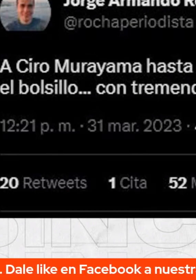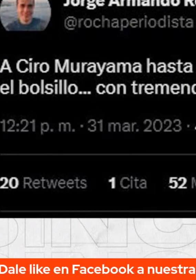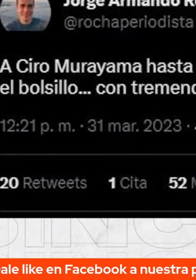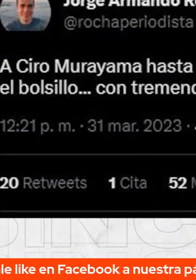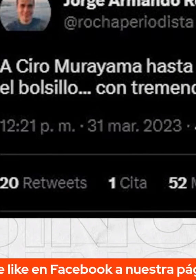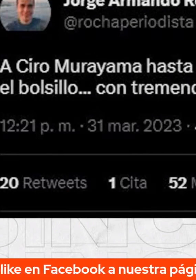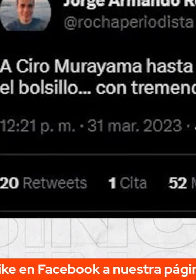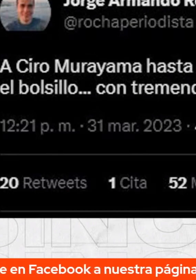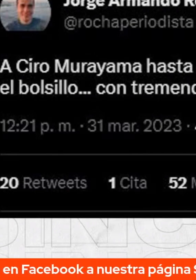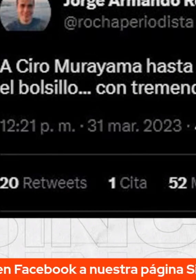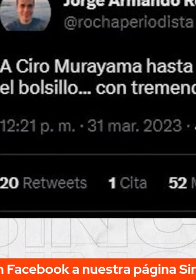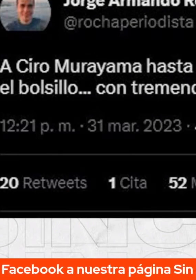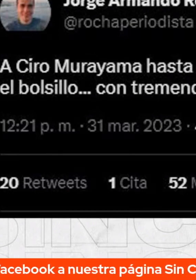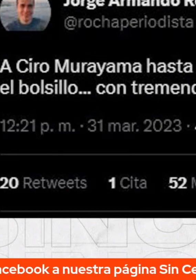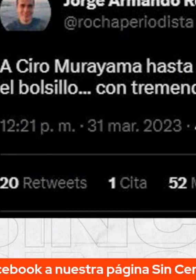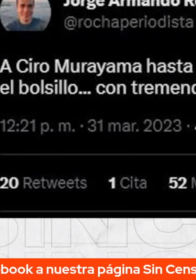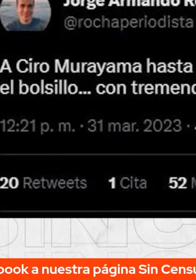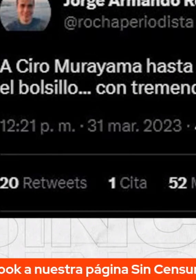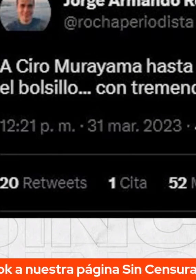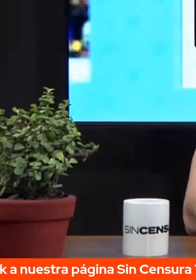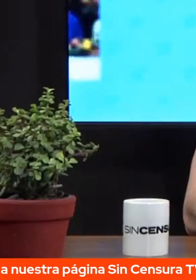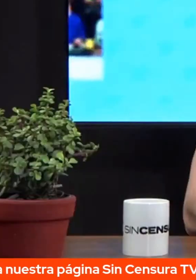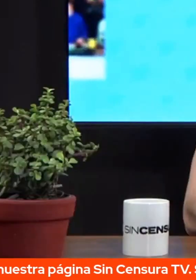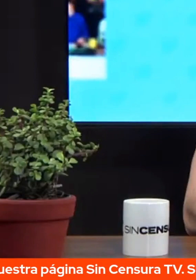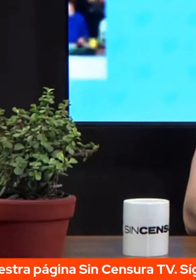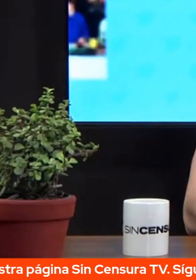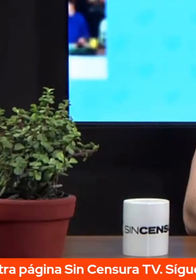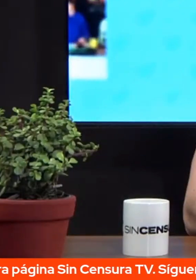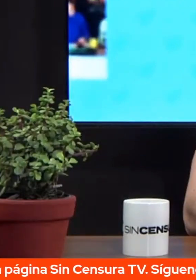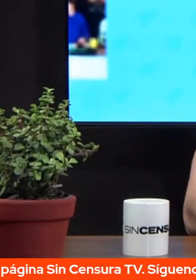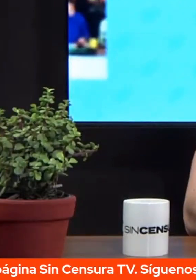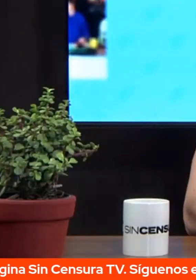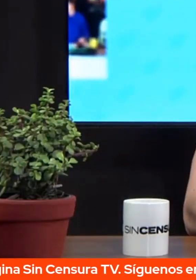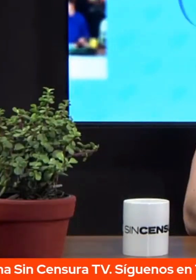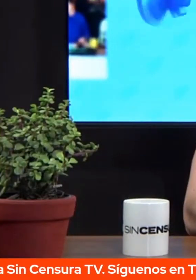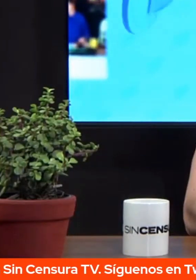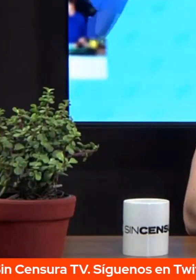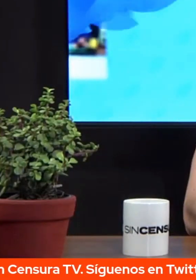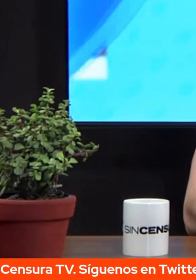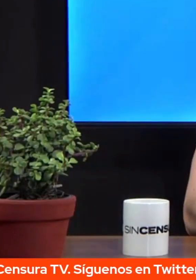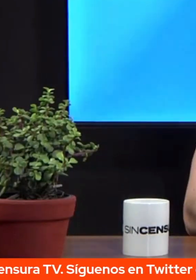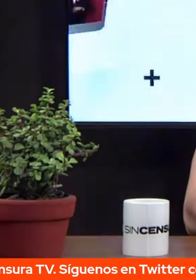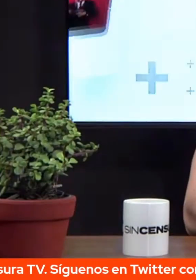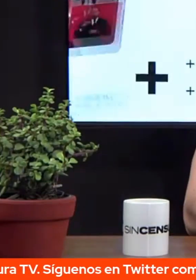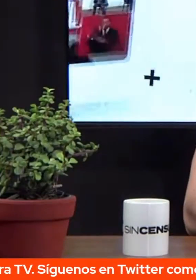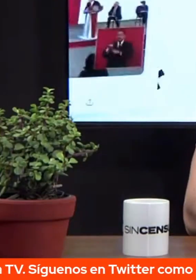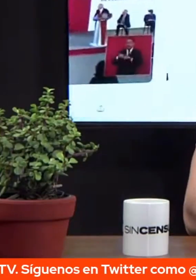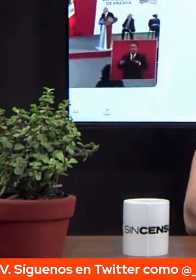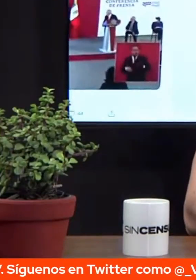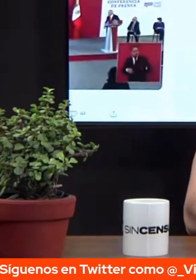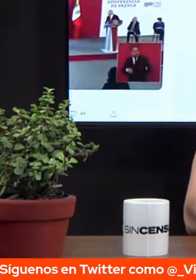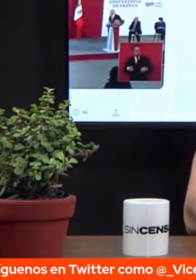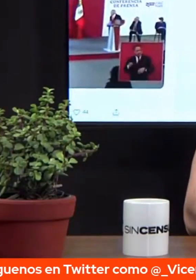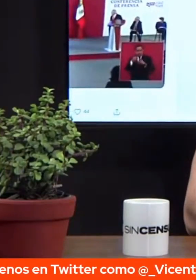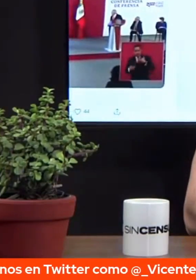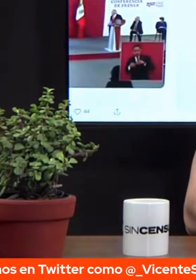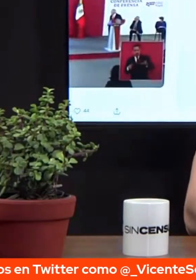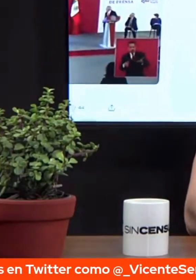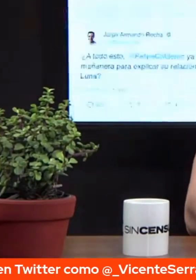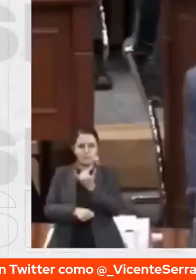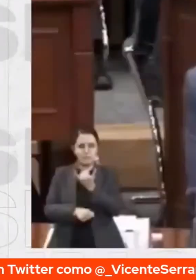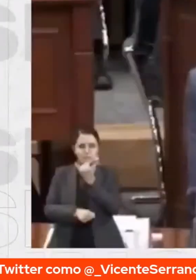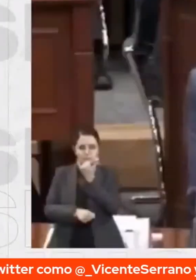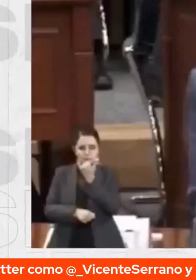lágrimas vamos a ver parte de lo que sucedió con Ciro murayama Y cómo pues le declaró todo esto a